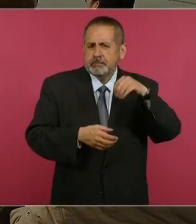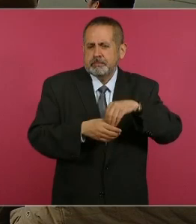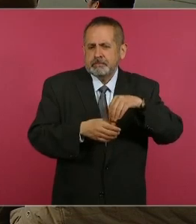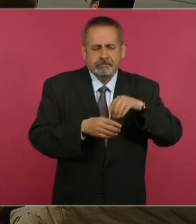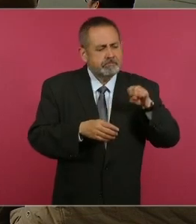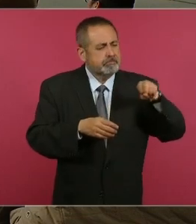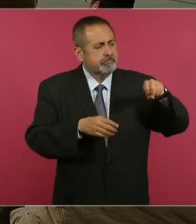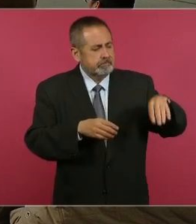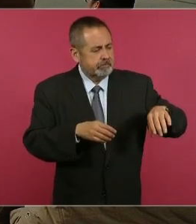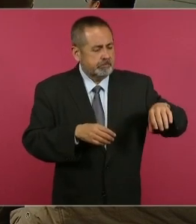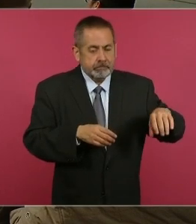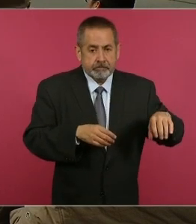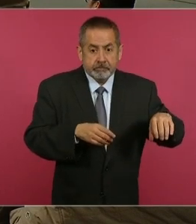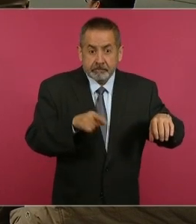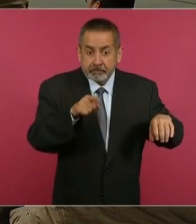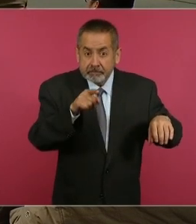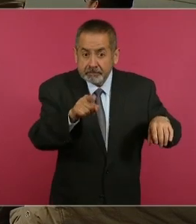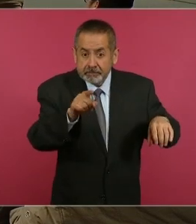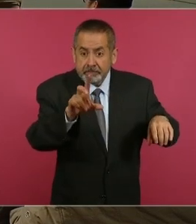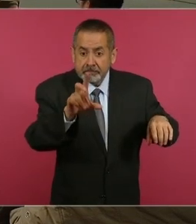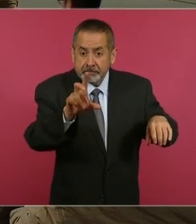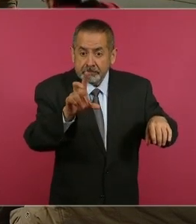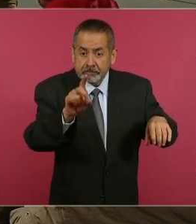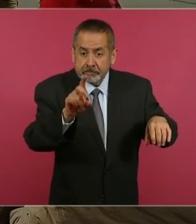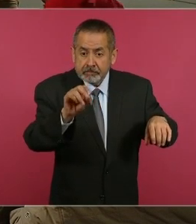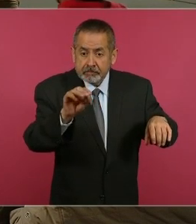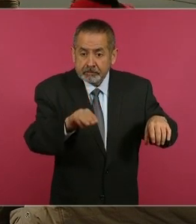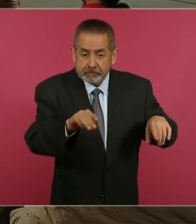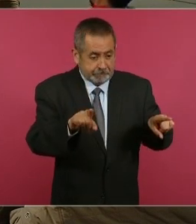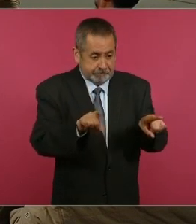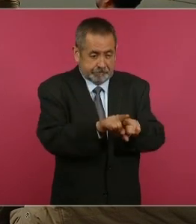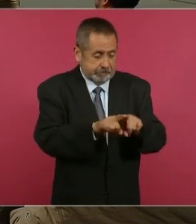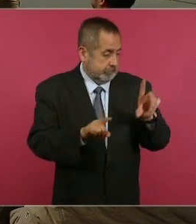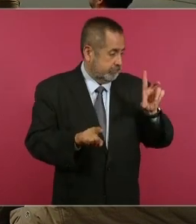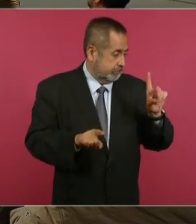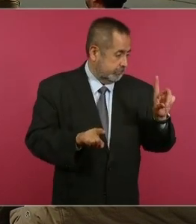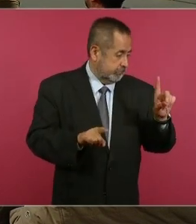se le aportan otros 30,000.